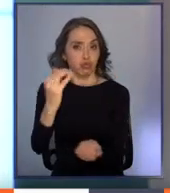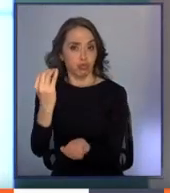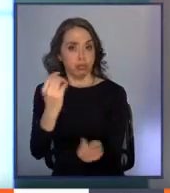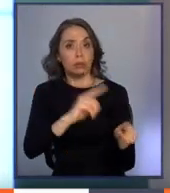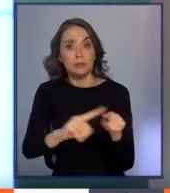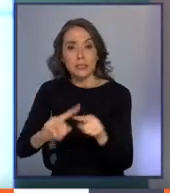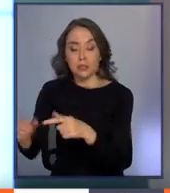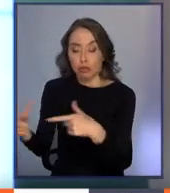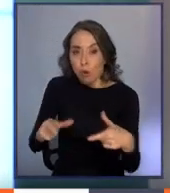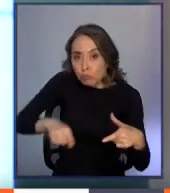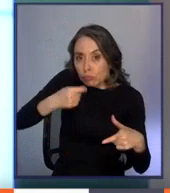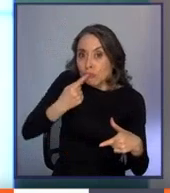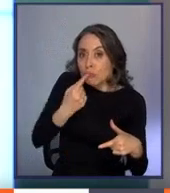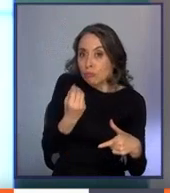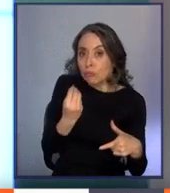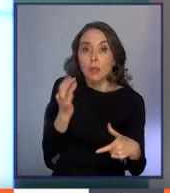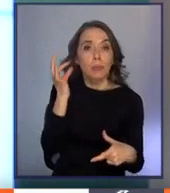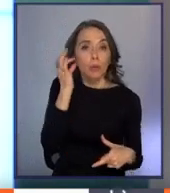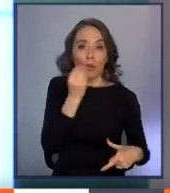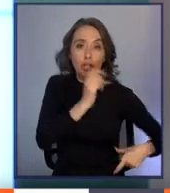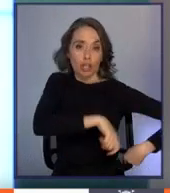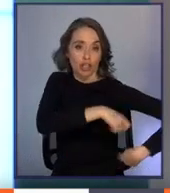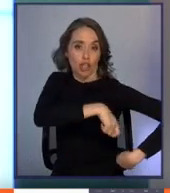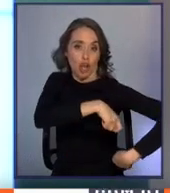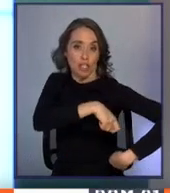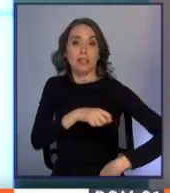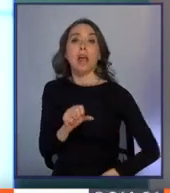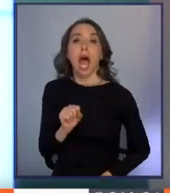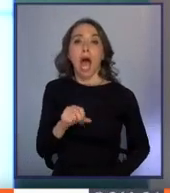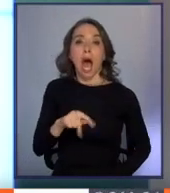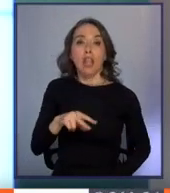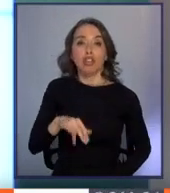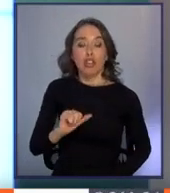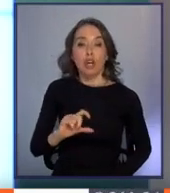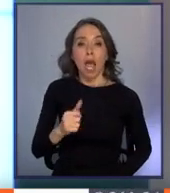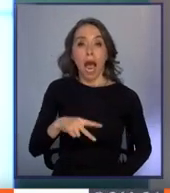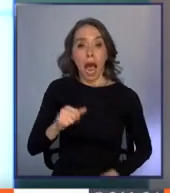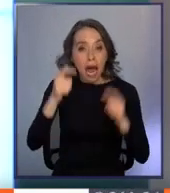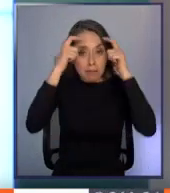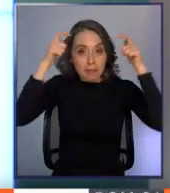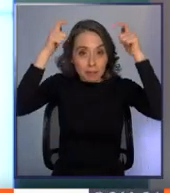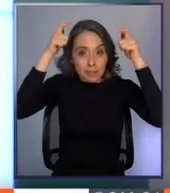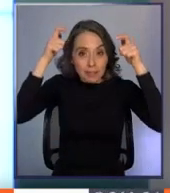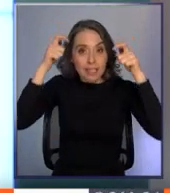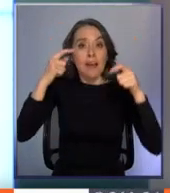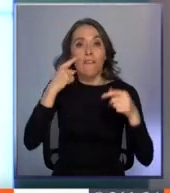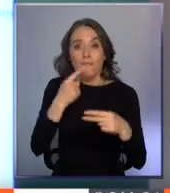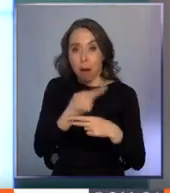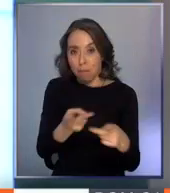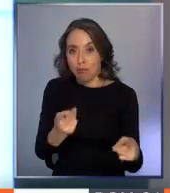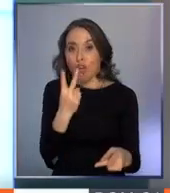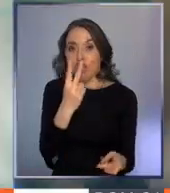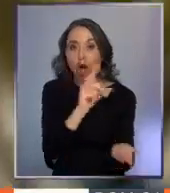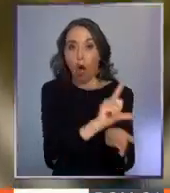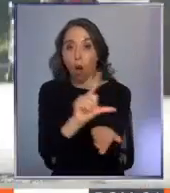variados platos. La cocinera Antonia Gana nos presenta hoy dos de estos lugares donde hay que ir a comer con Gana.